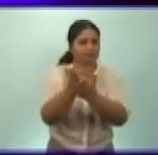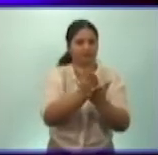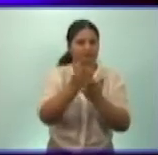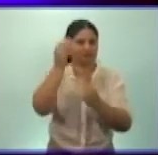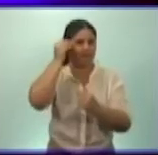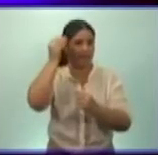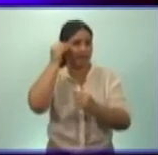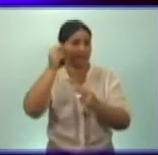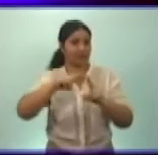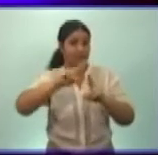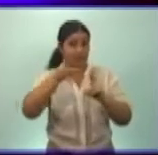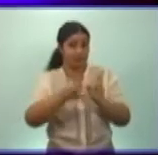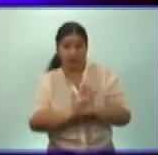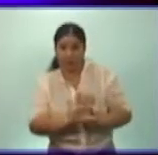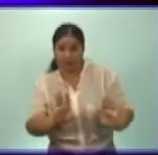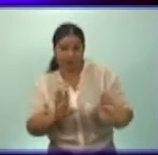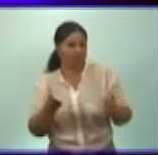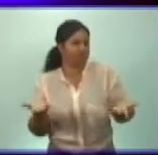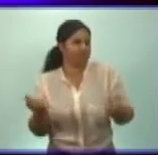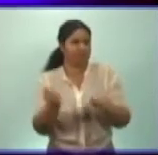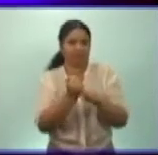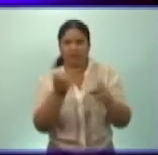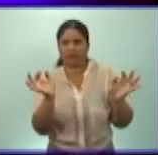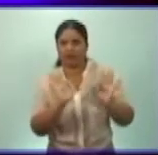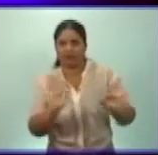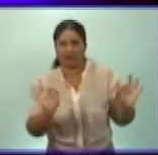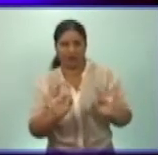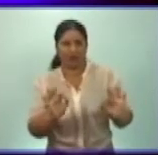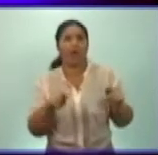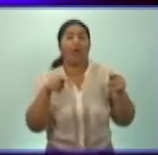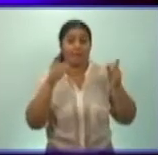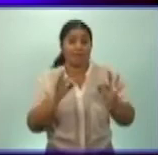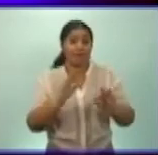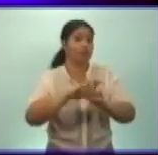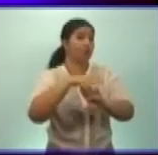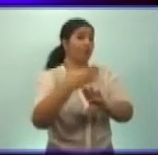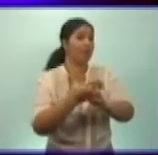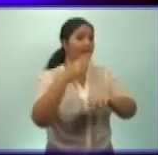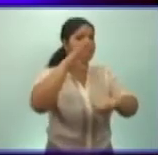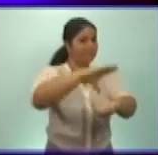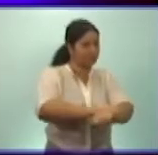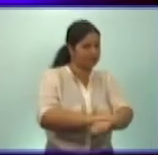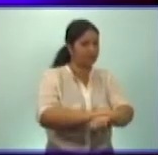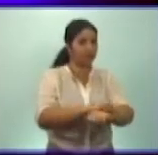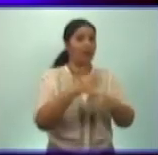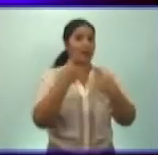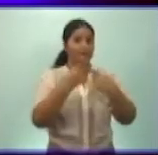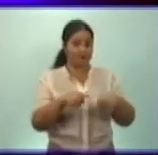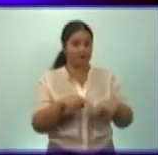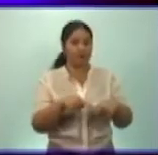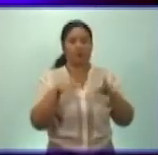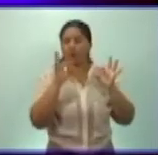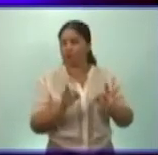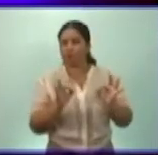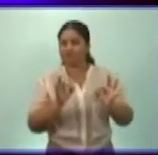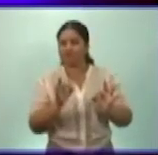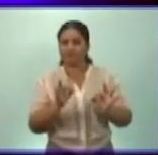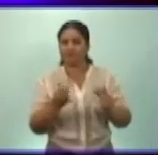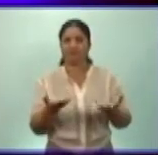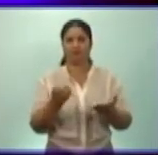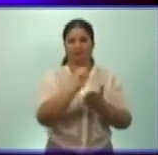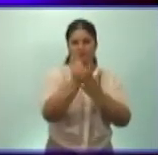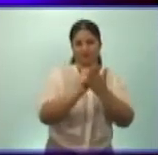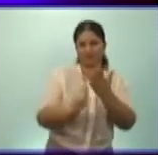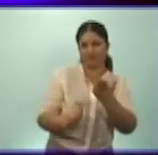provincias. A pesar de que tuvo una voz apagada, fue un gran actor y director